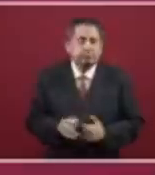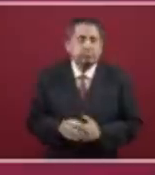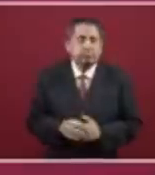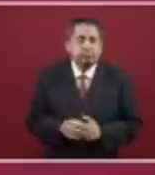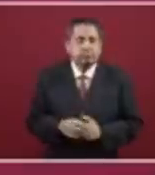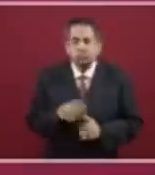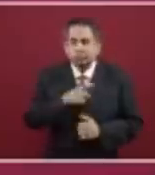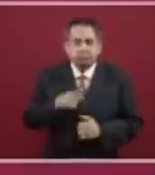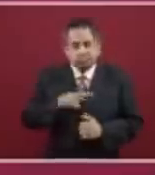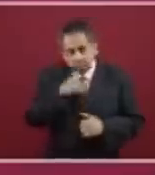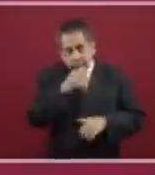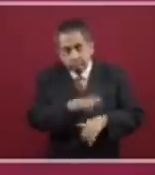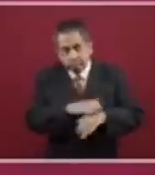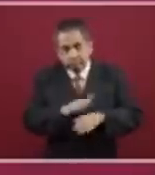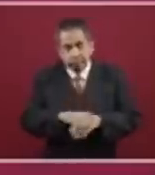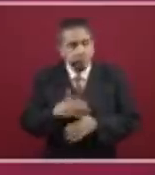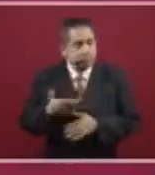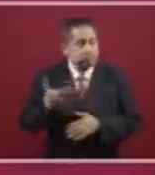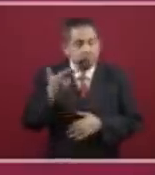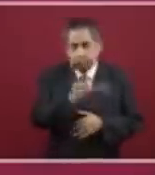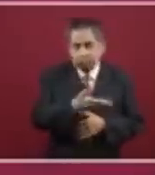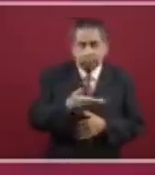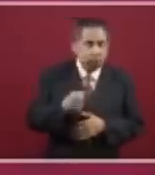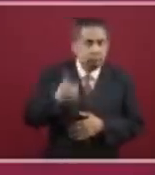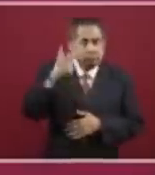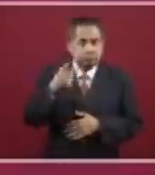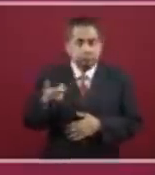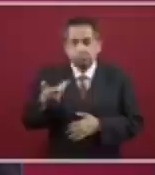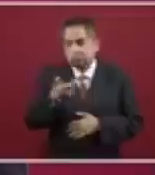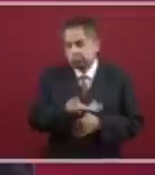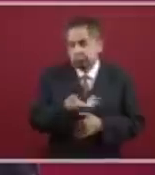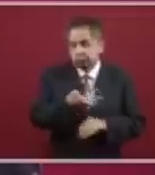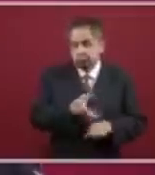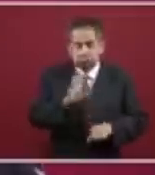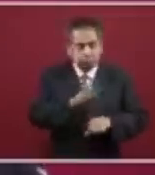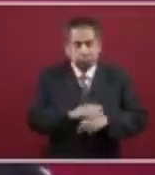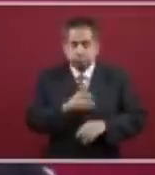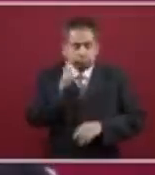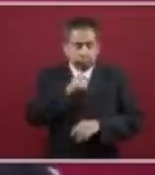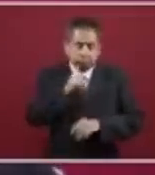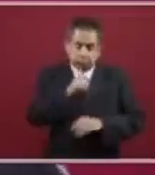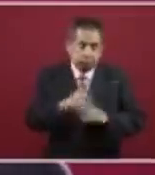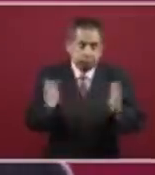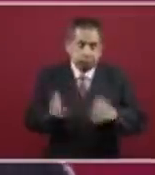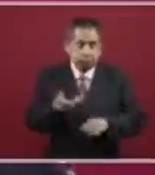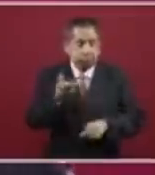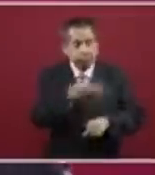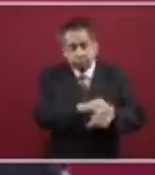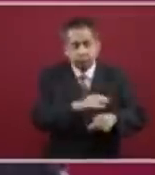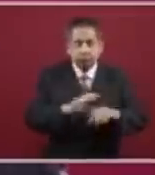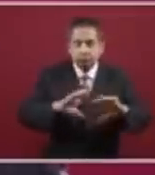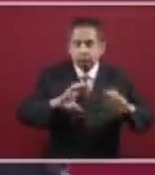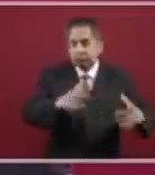pues se tiene que solicitar la autorización del Congreso,